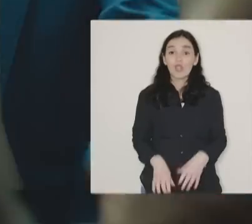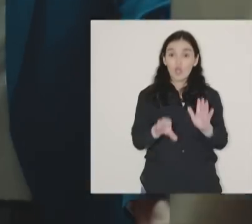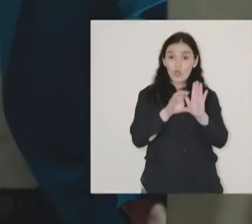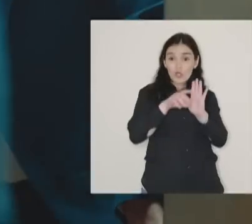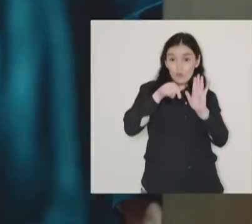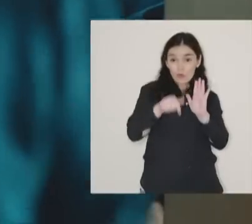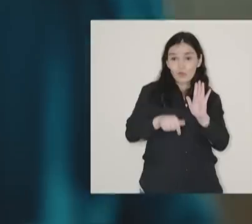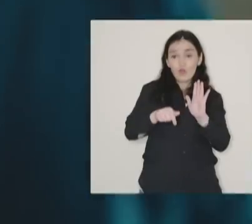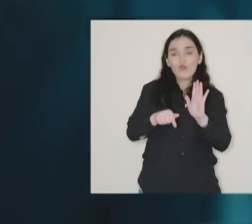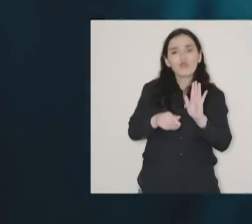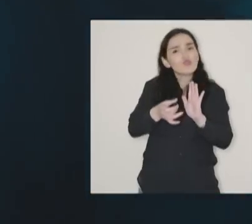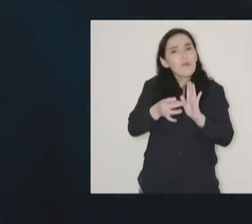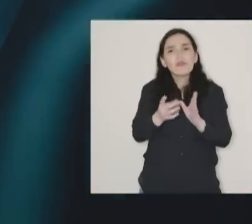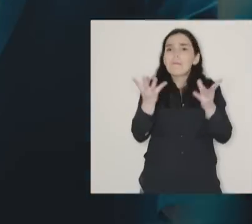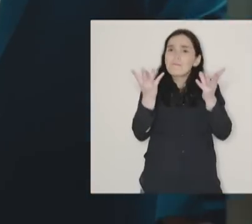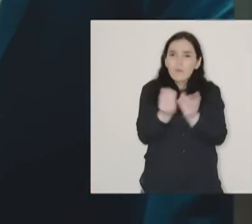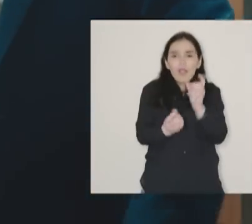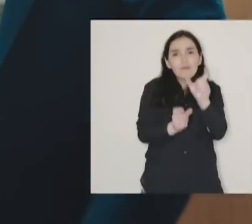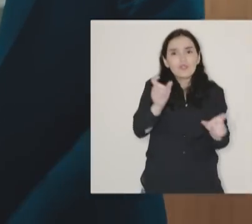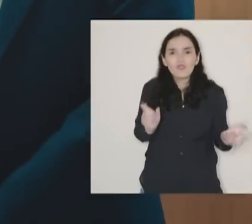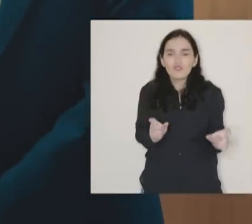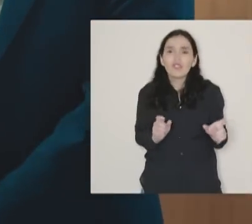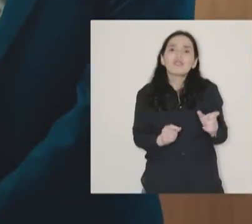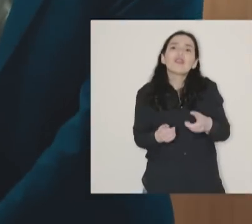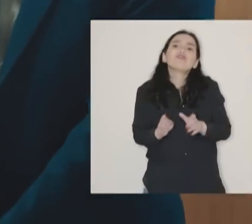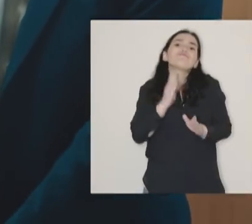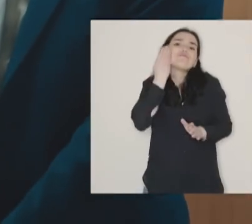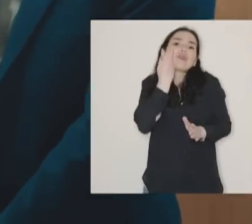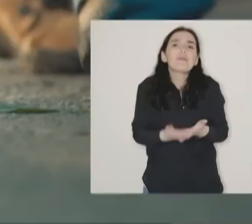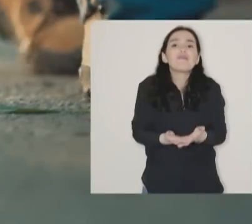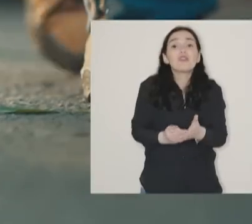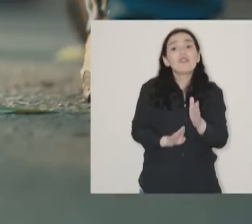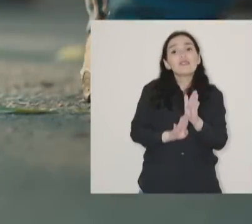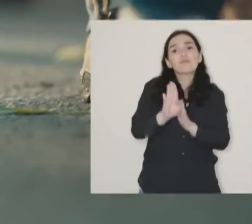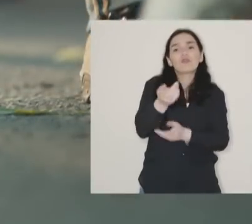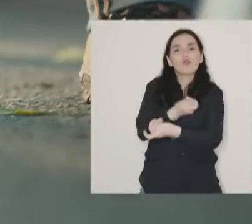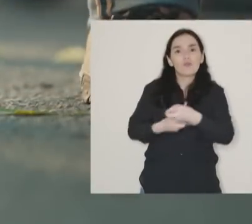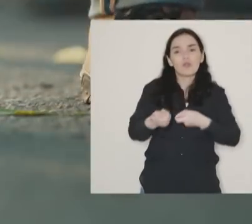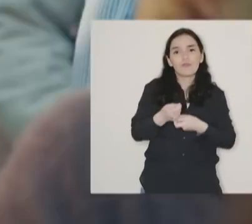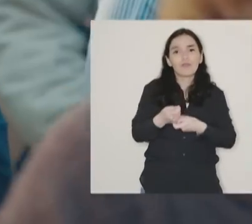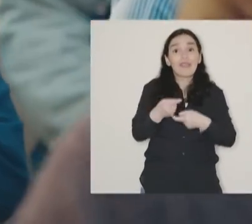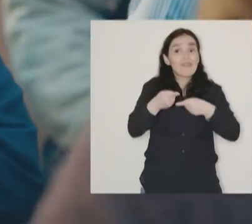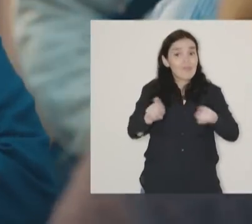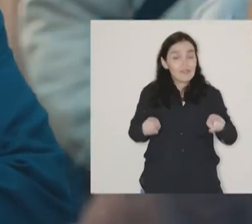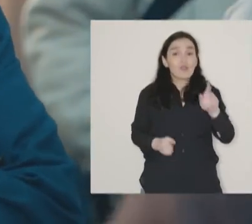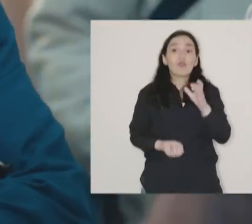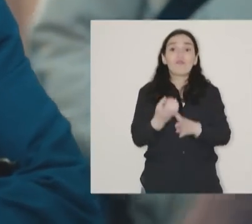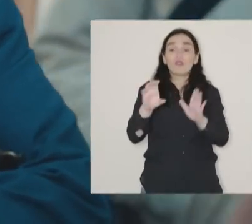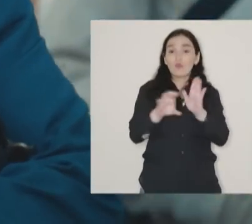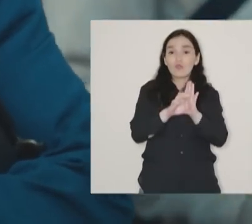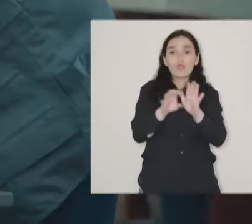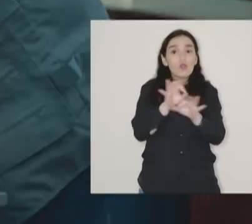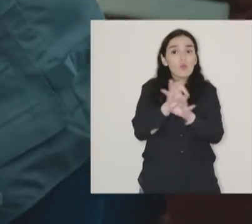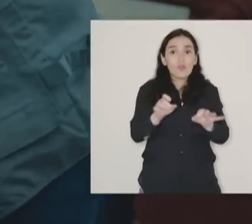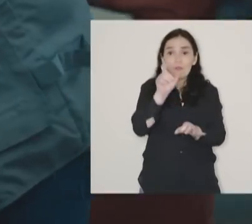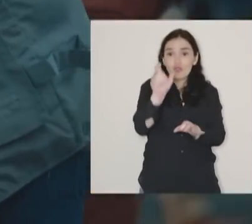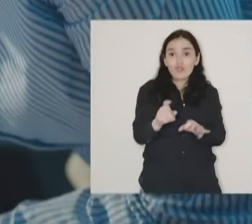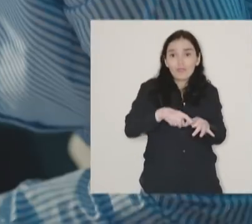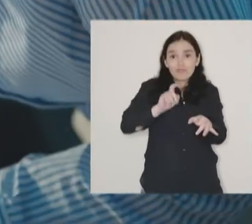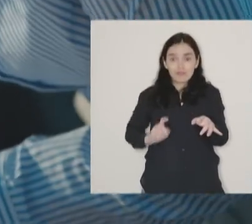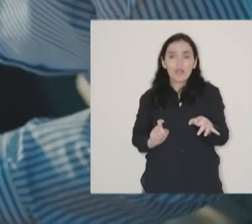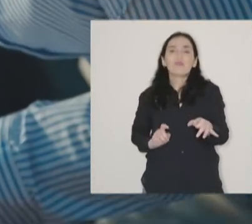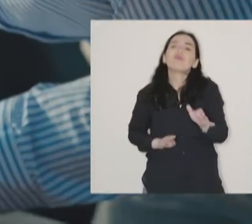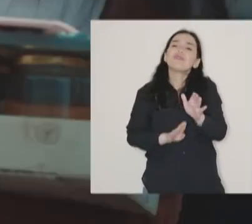Con la actual constitución, solo unos pocos han beneficiado del crecimiento económico. Con la nueva Constitución, nadie se quedará abajo. Por